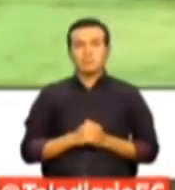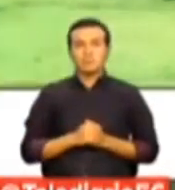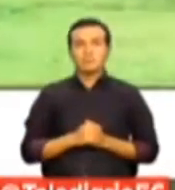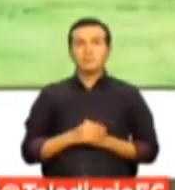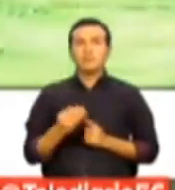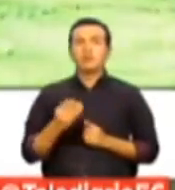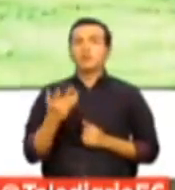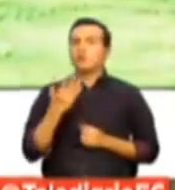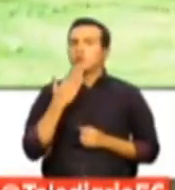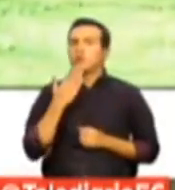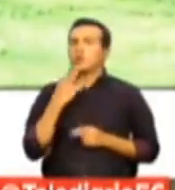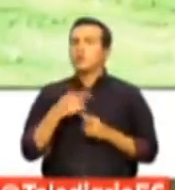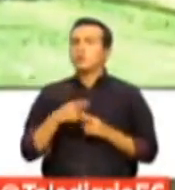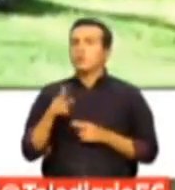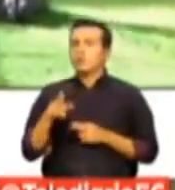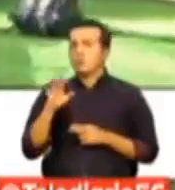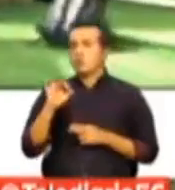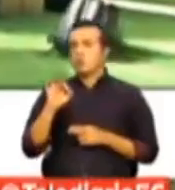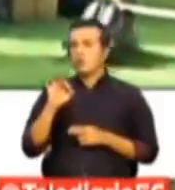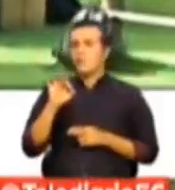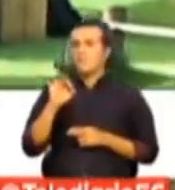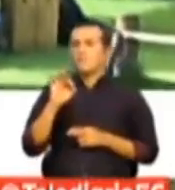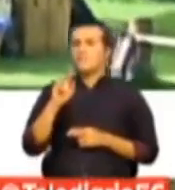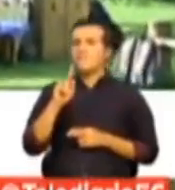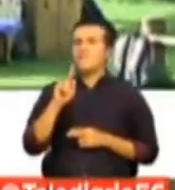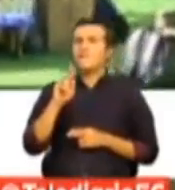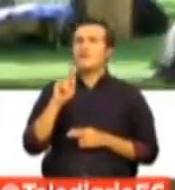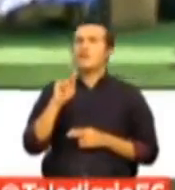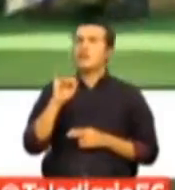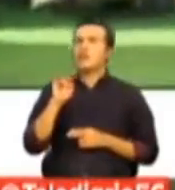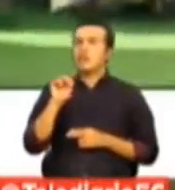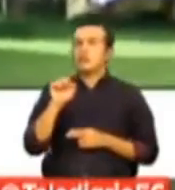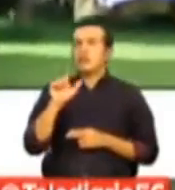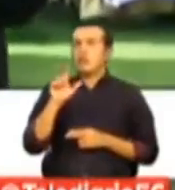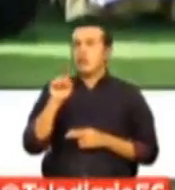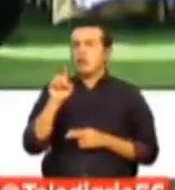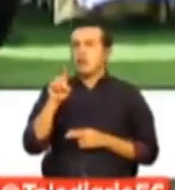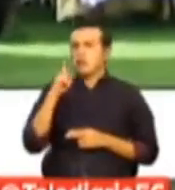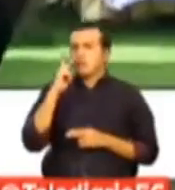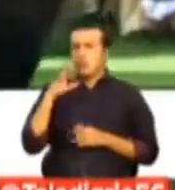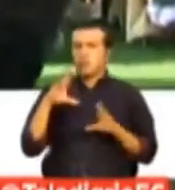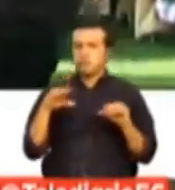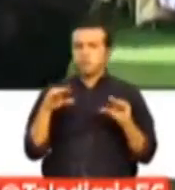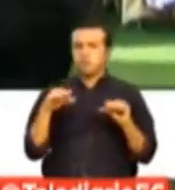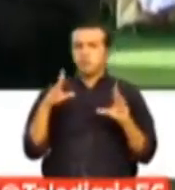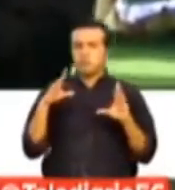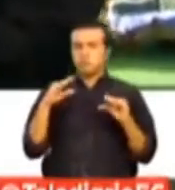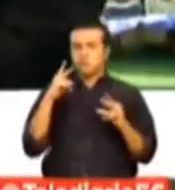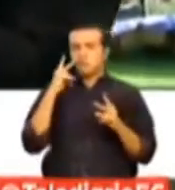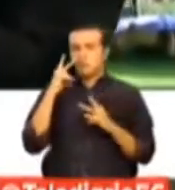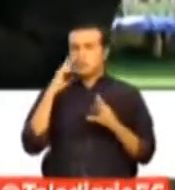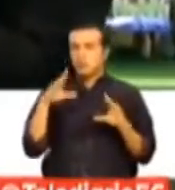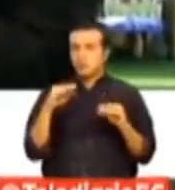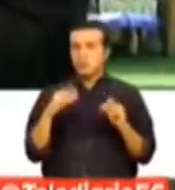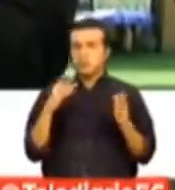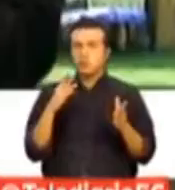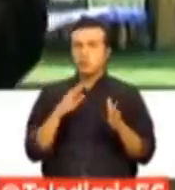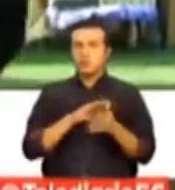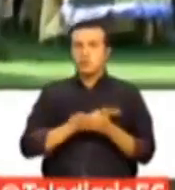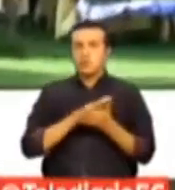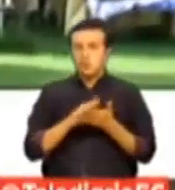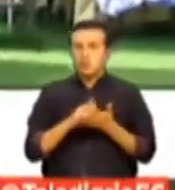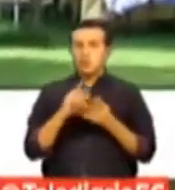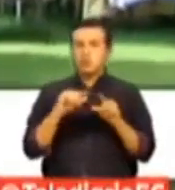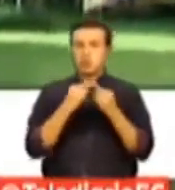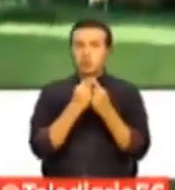estos chicos de acá, ¿cómo se llama? Freaking Land. Freaking Land tiene, por ejemplo, estos cojines con las impresiones de